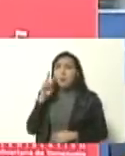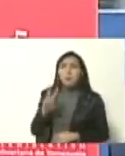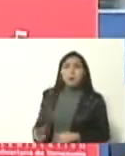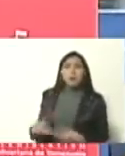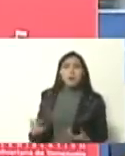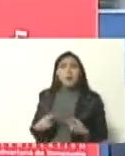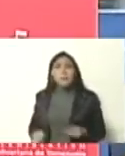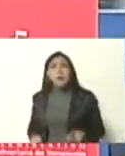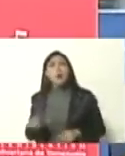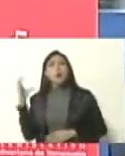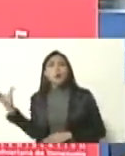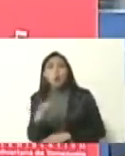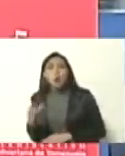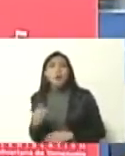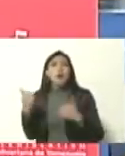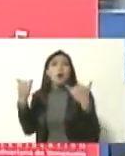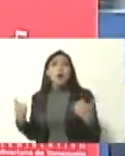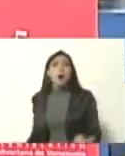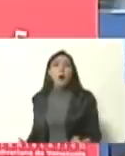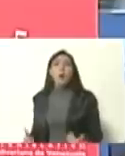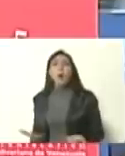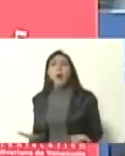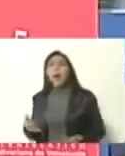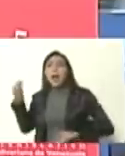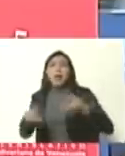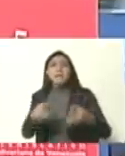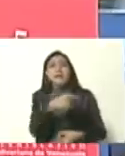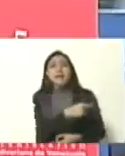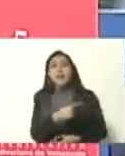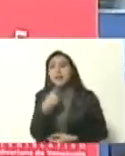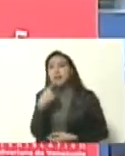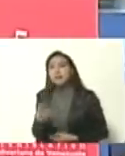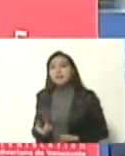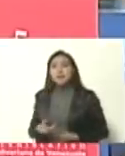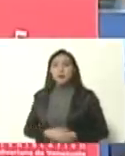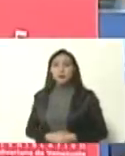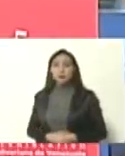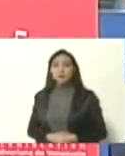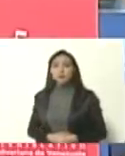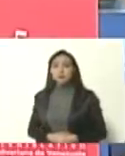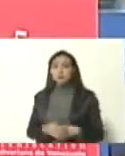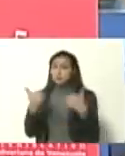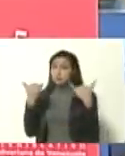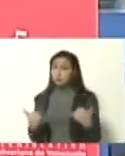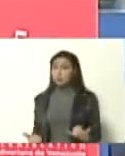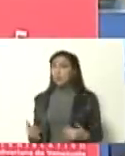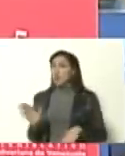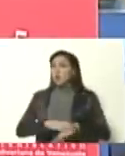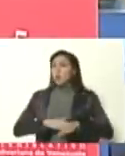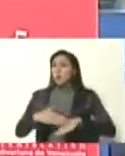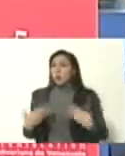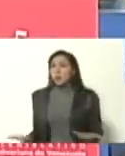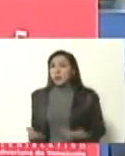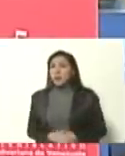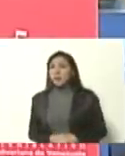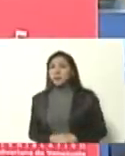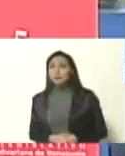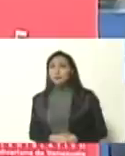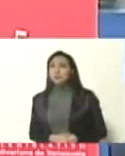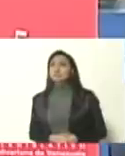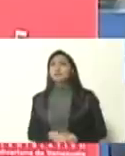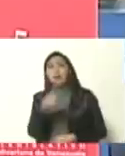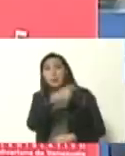comunicación colombianos, usted ve ahora a la Fiscalía de Colombia y ve ahora, vaya usted a saber por qué, a los órganos de